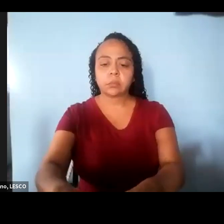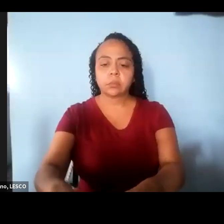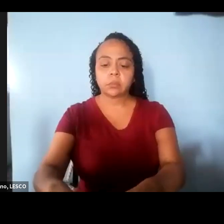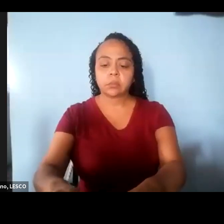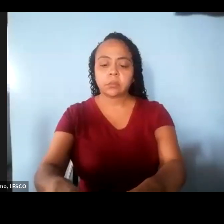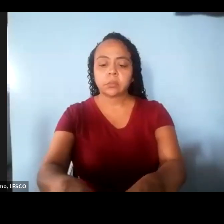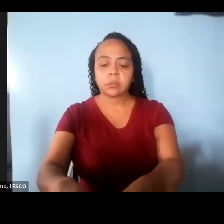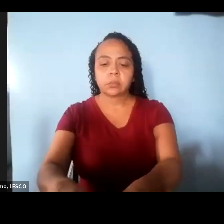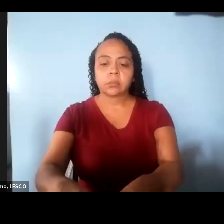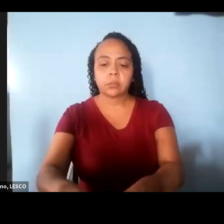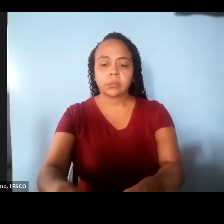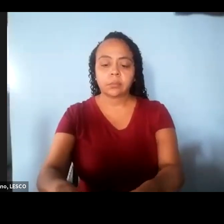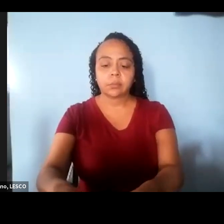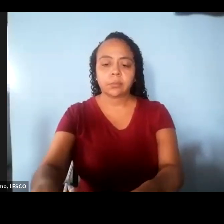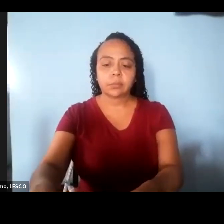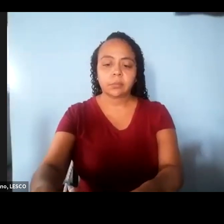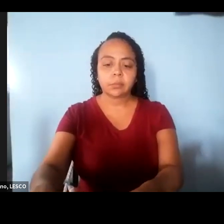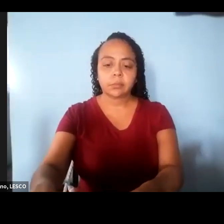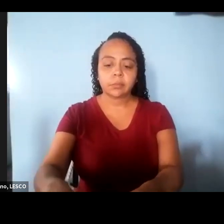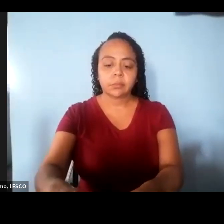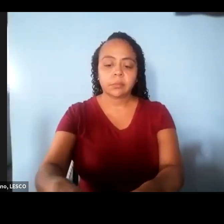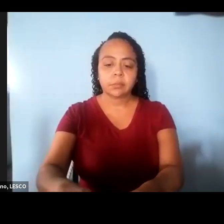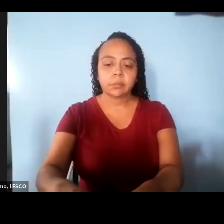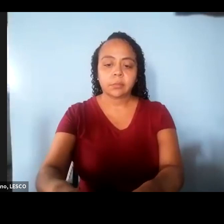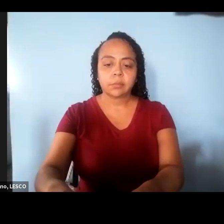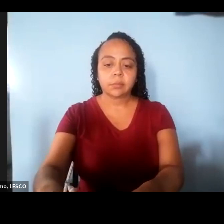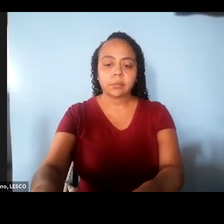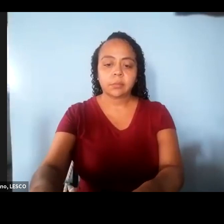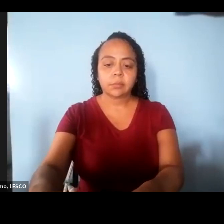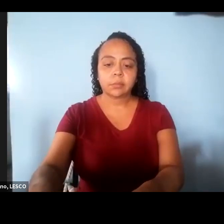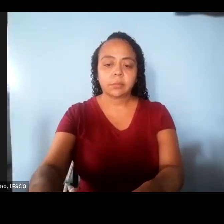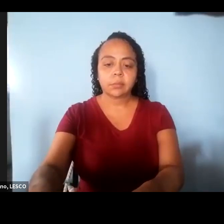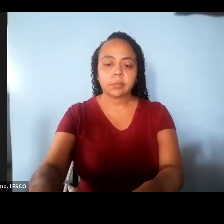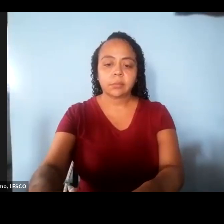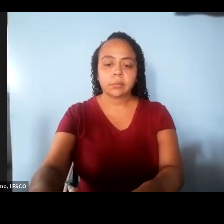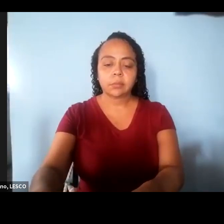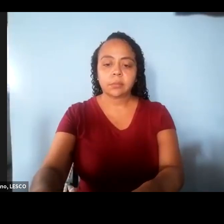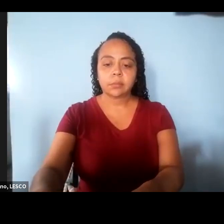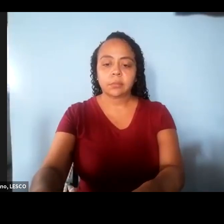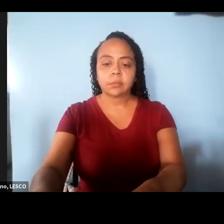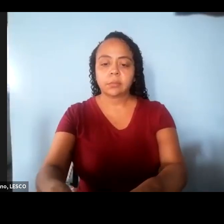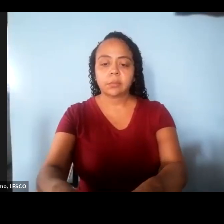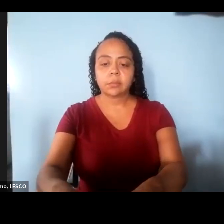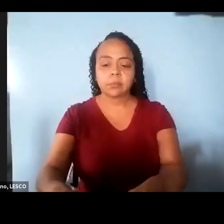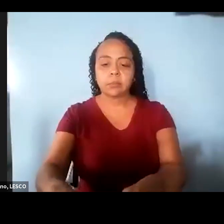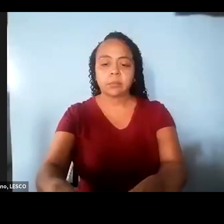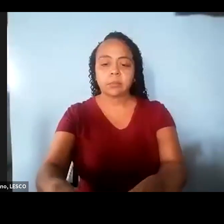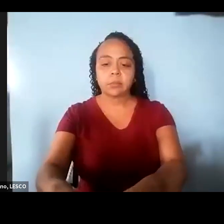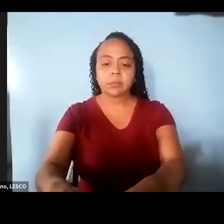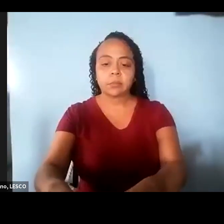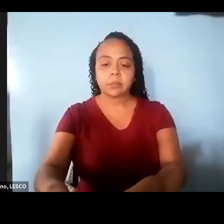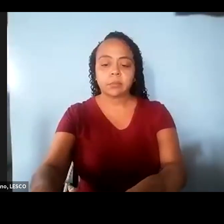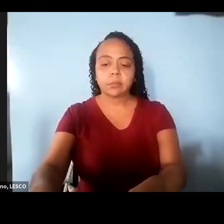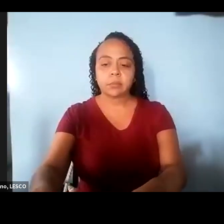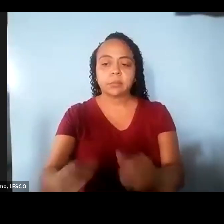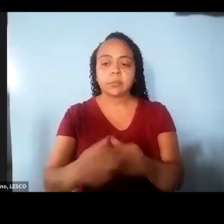de gestión del riesgo empresarial lo que corresponde a nuestro país no solamente avanzamos en en el trabajo con